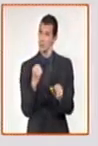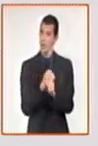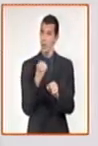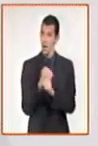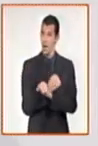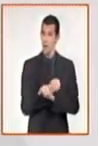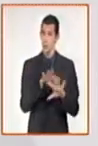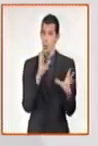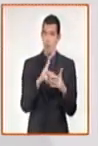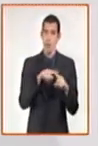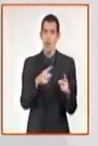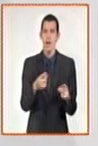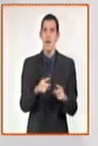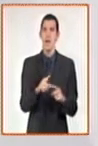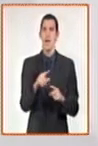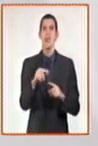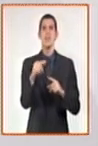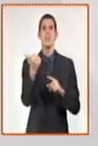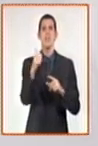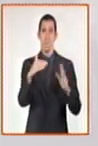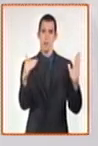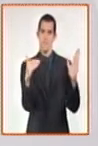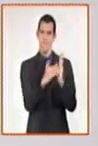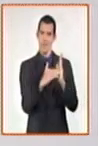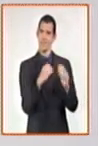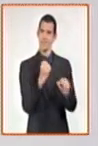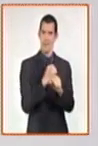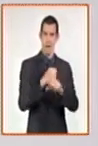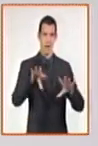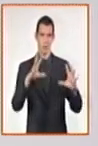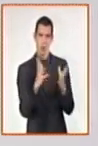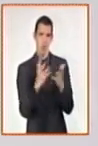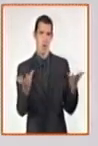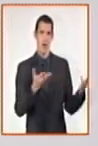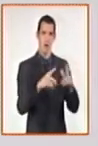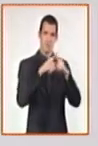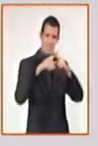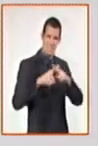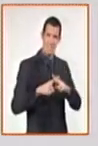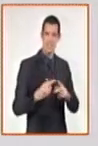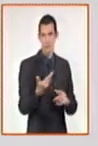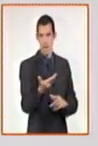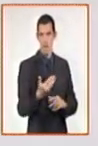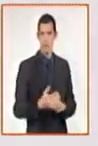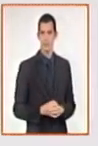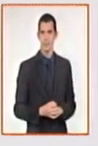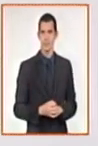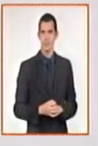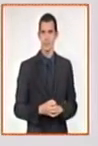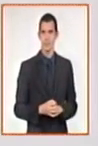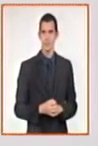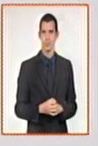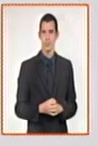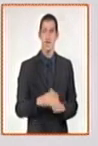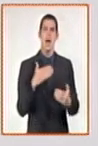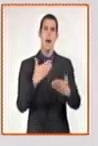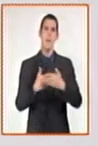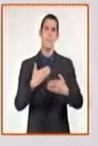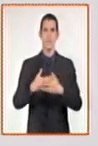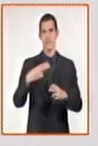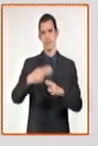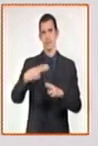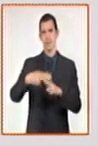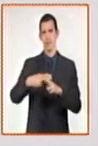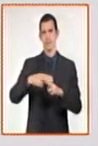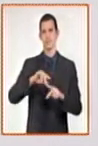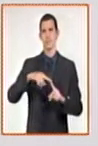Tabacuba, del Ministerio de la Agricultura, que han estado también por la provincia para en el menor tiempo posible comenzar a dar respuesta a este número de afectaciones, pensando que el